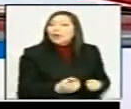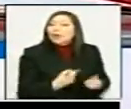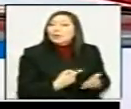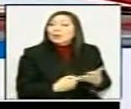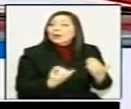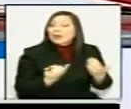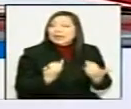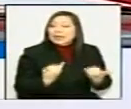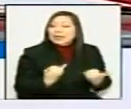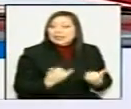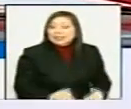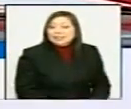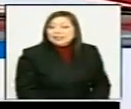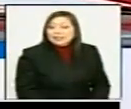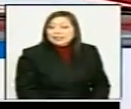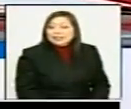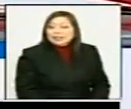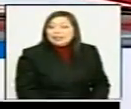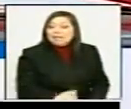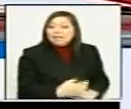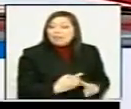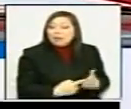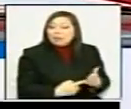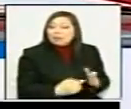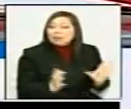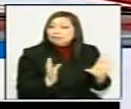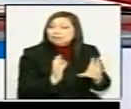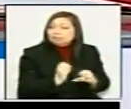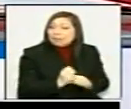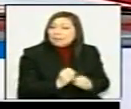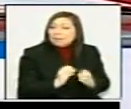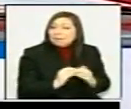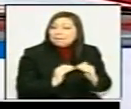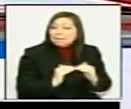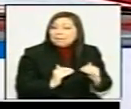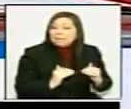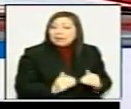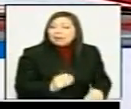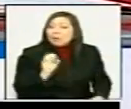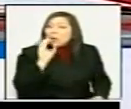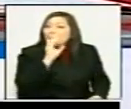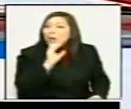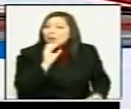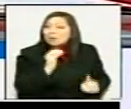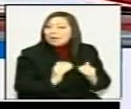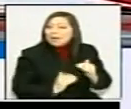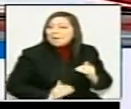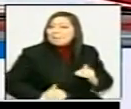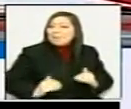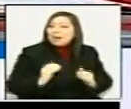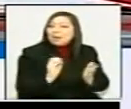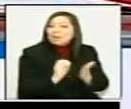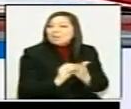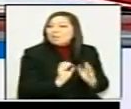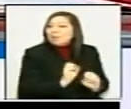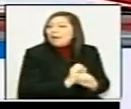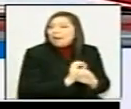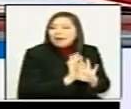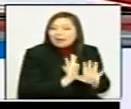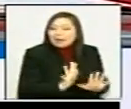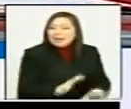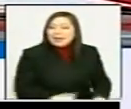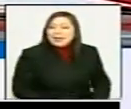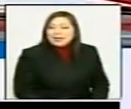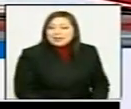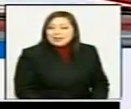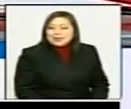este comité se forma en el estricto marco de buscar la mayor transparencia